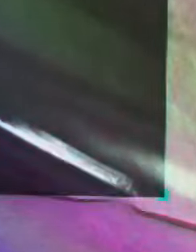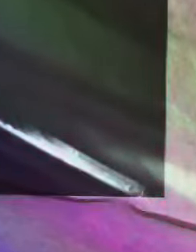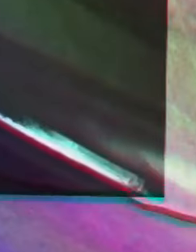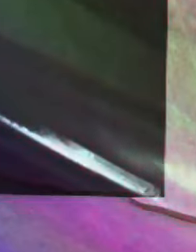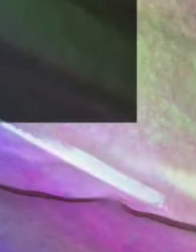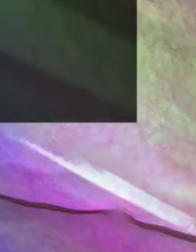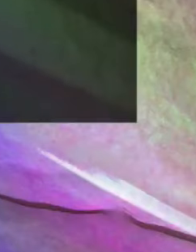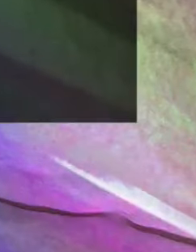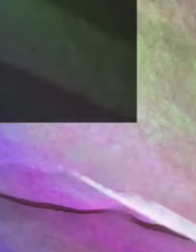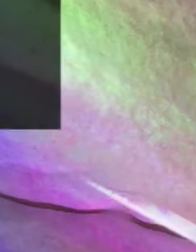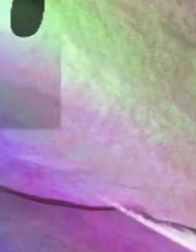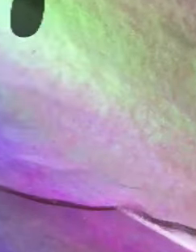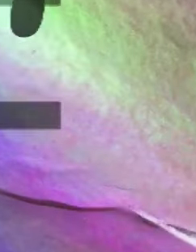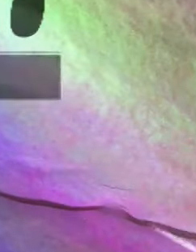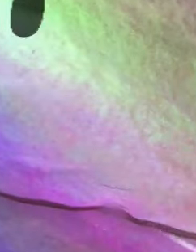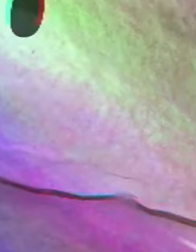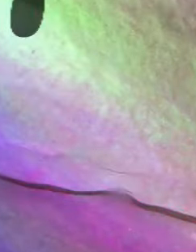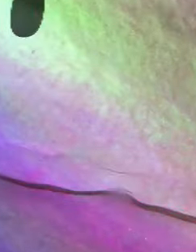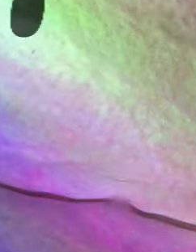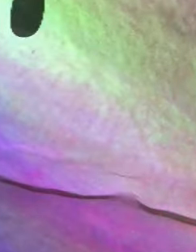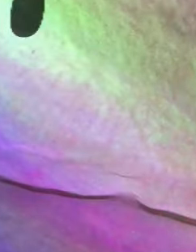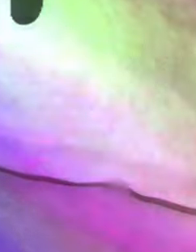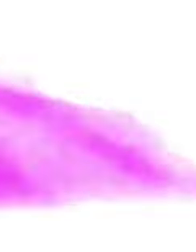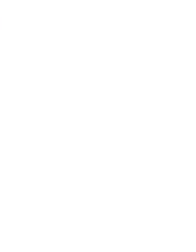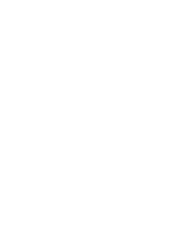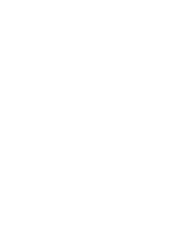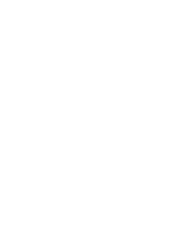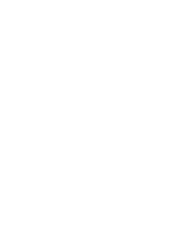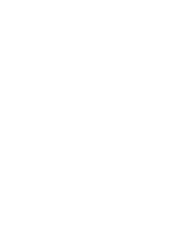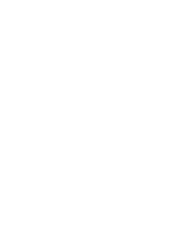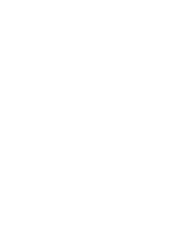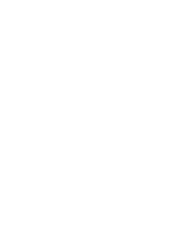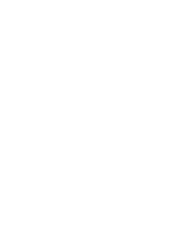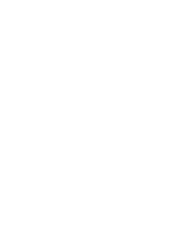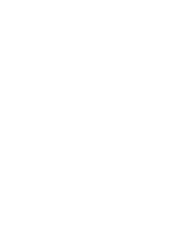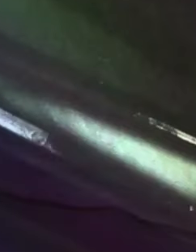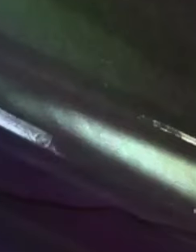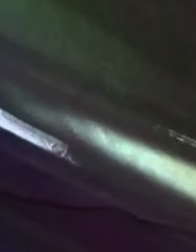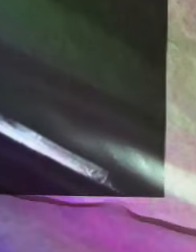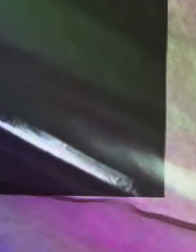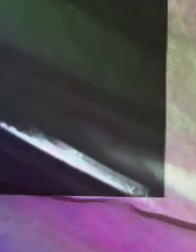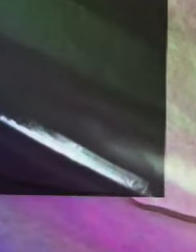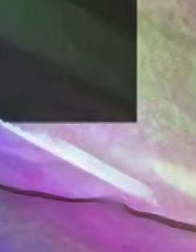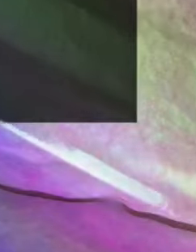De ida y vuelta entre Bondi y la Chiva. Bajo por la Rambla, el paisaje respira. Cambio de pantalla.